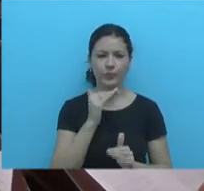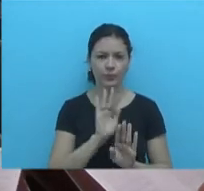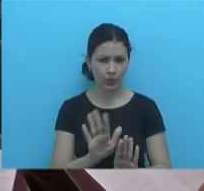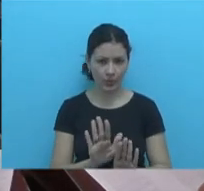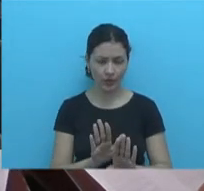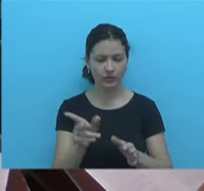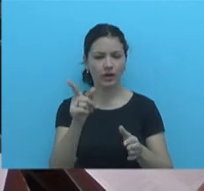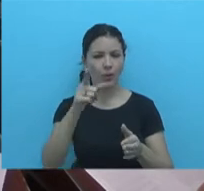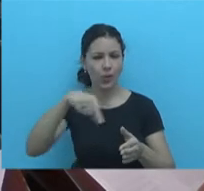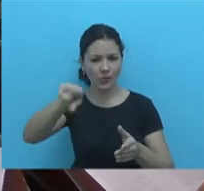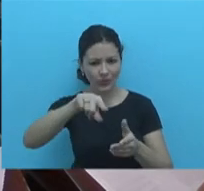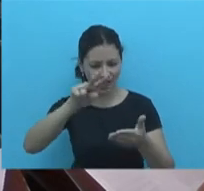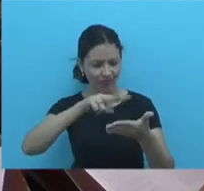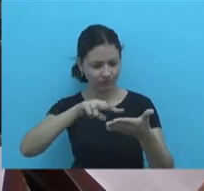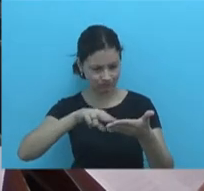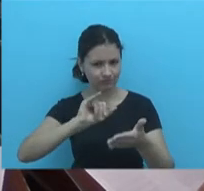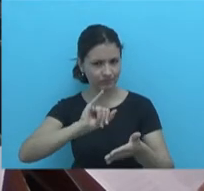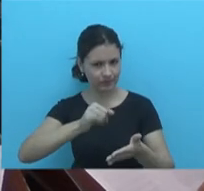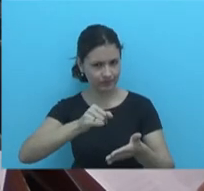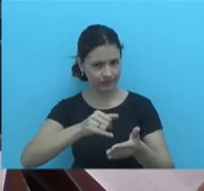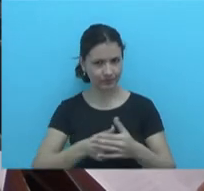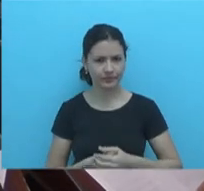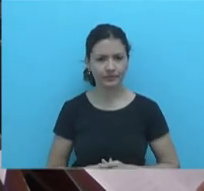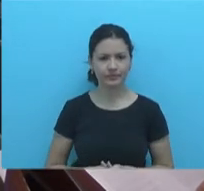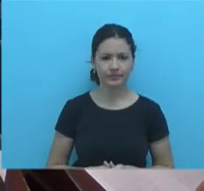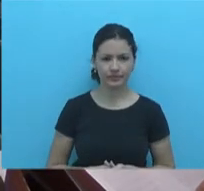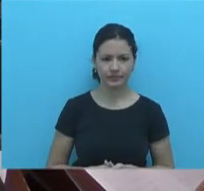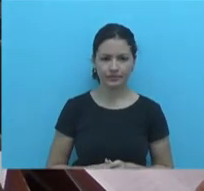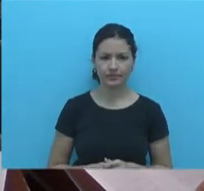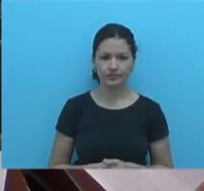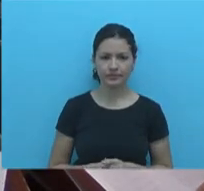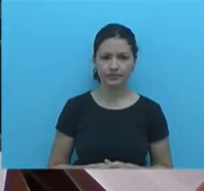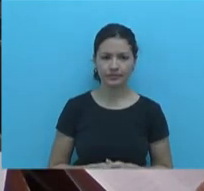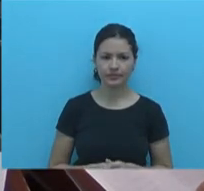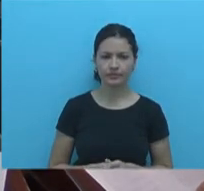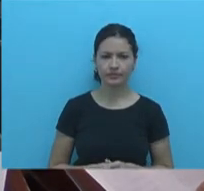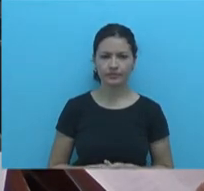partes de la norma porque tendrían que leerlo ustedes en los fundamentos después.